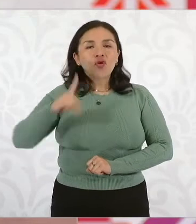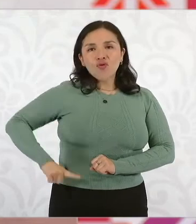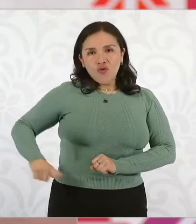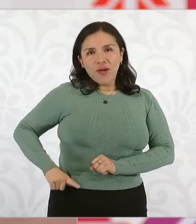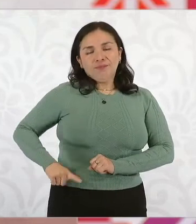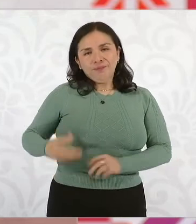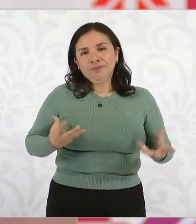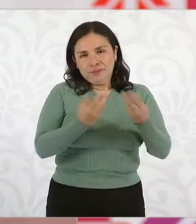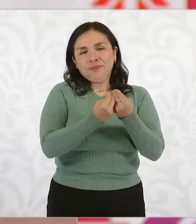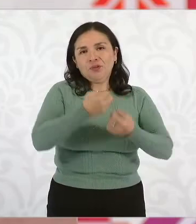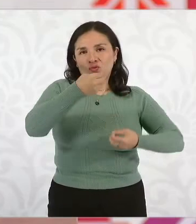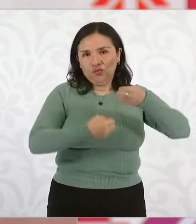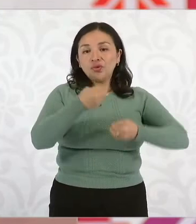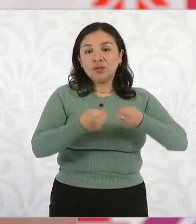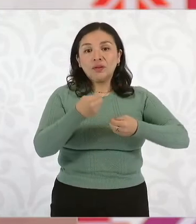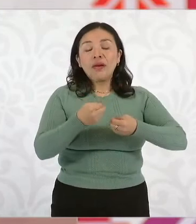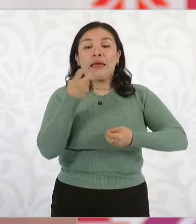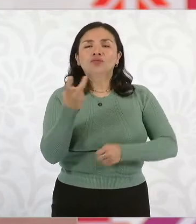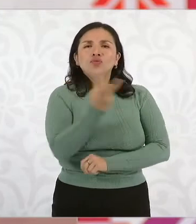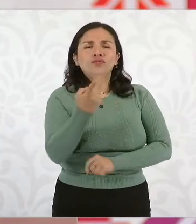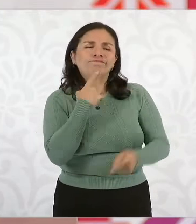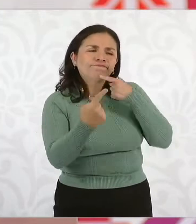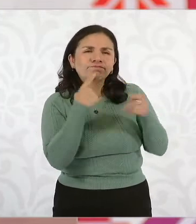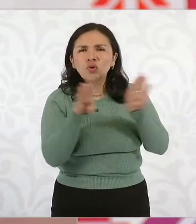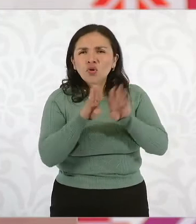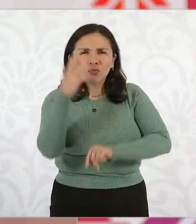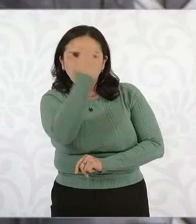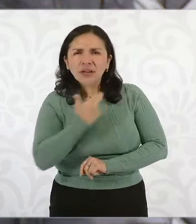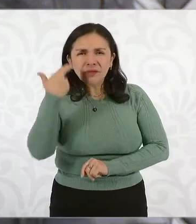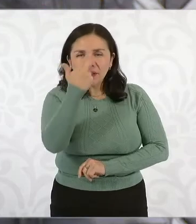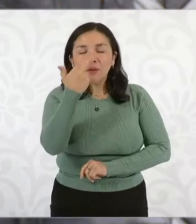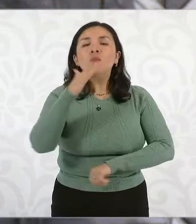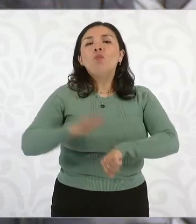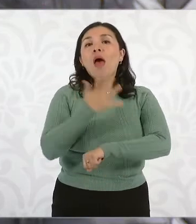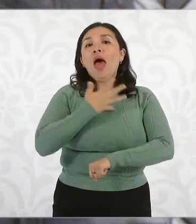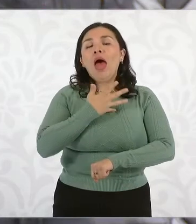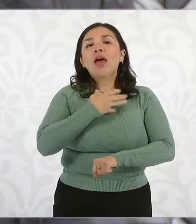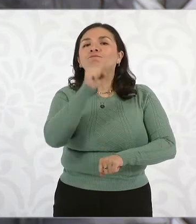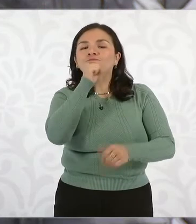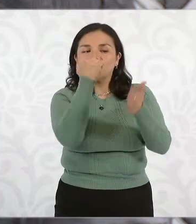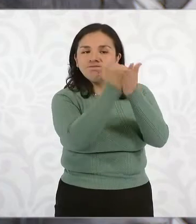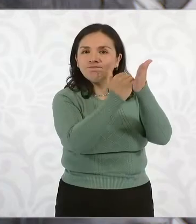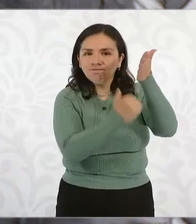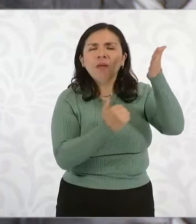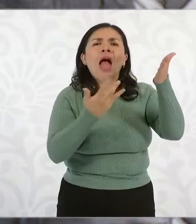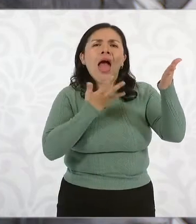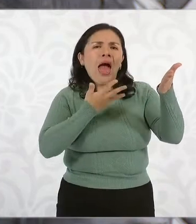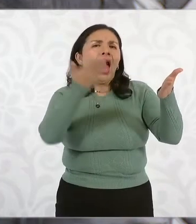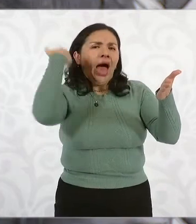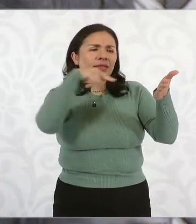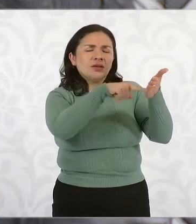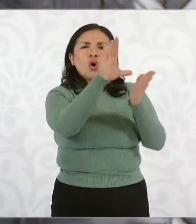Corte. Juntos estuvieron revisando porque hay algunas indicaciones que ya venían en la Constitución, pero no